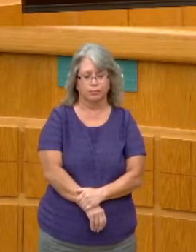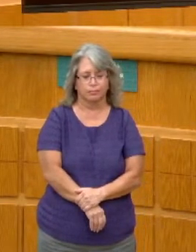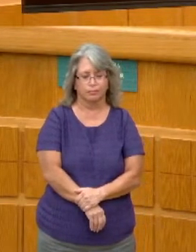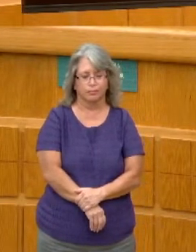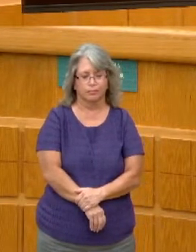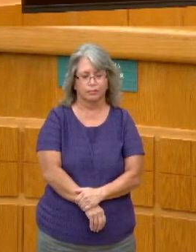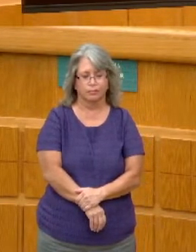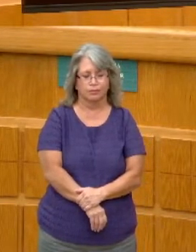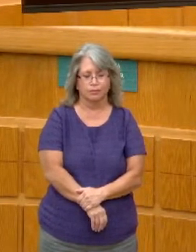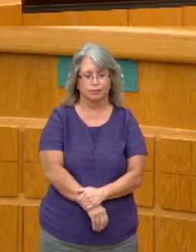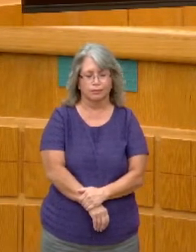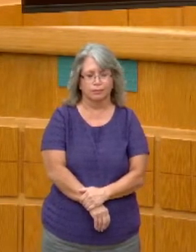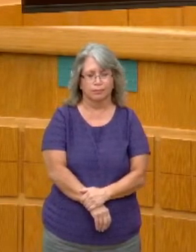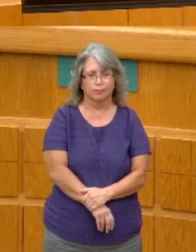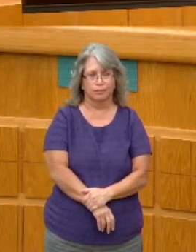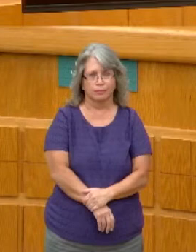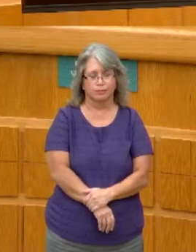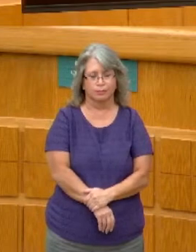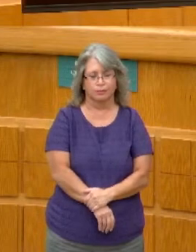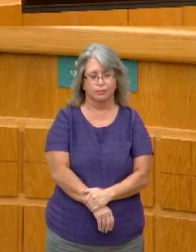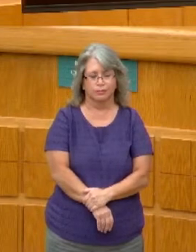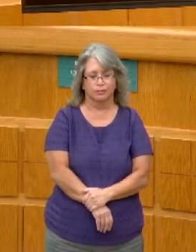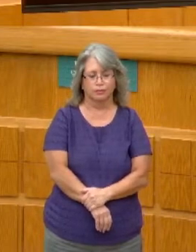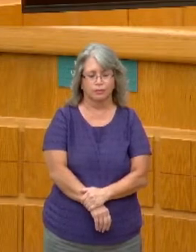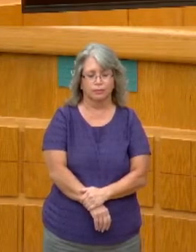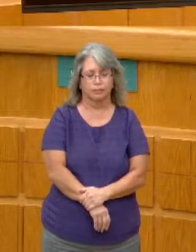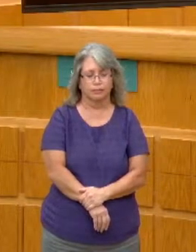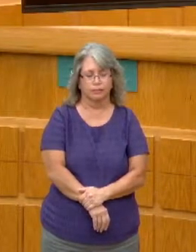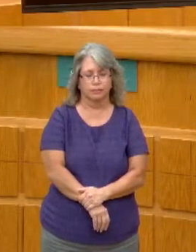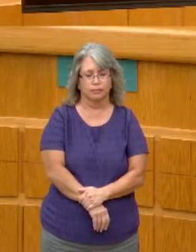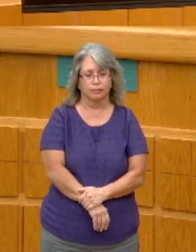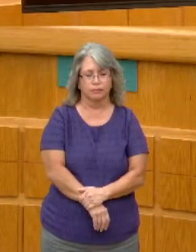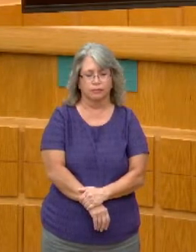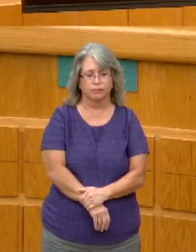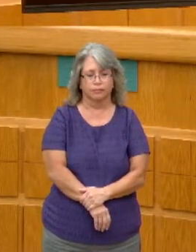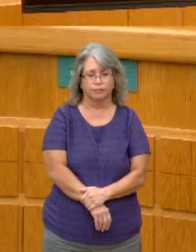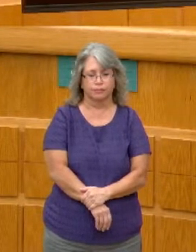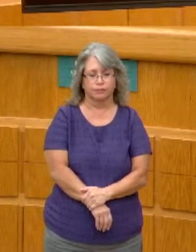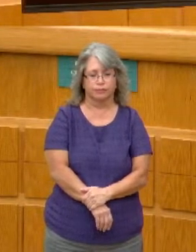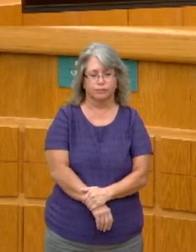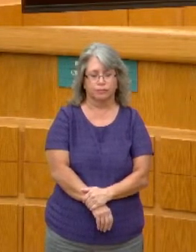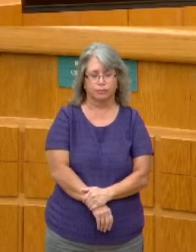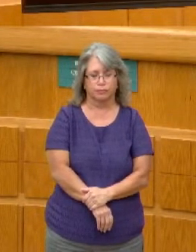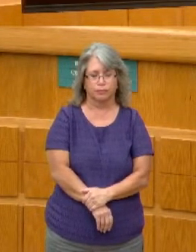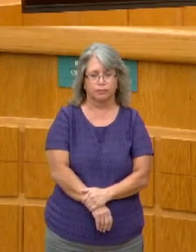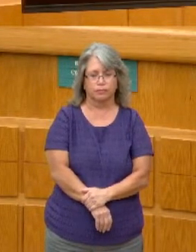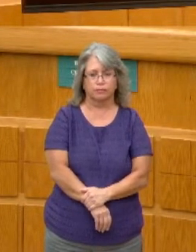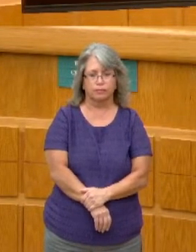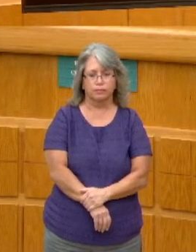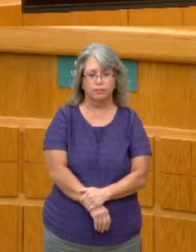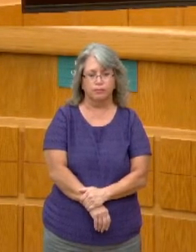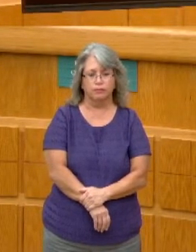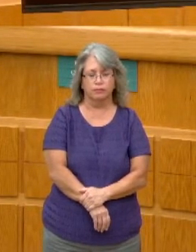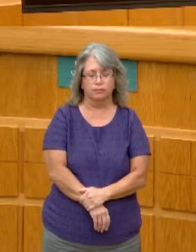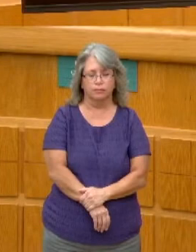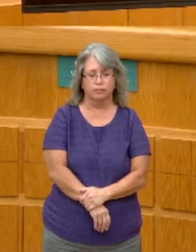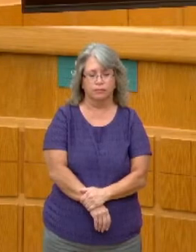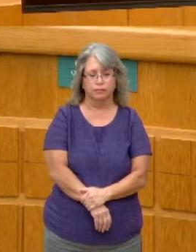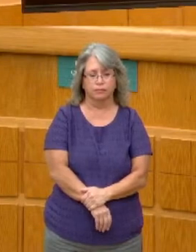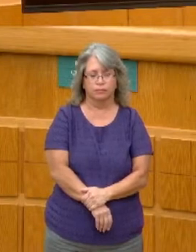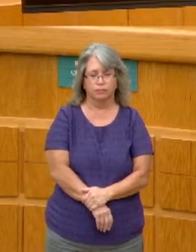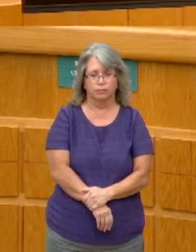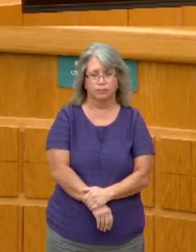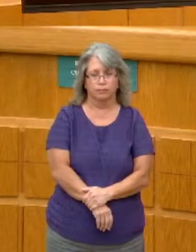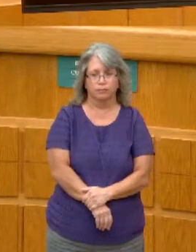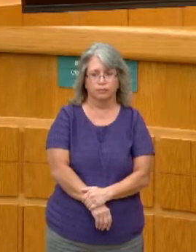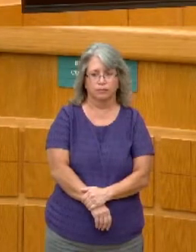aunque no sustituya la vacuna. Este tratamiento ha demostrado ser 70% efectivo para evitar una hospitalización debido a los